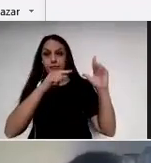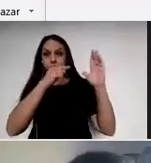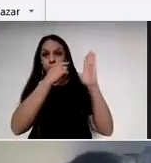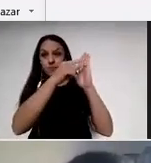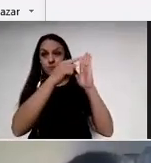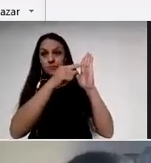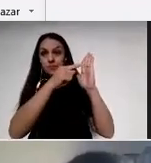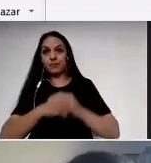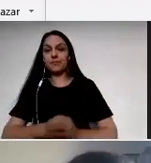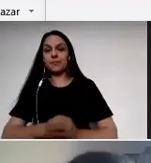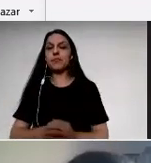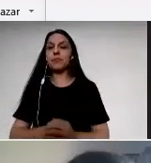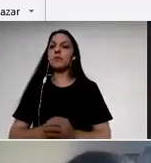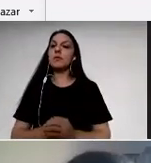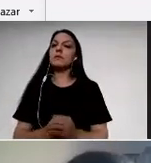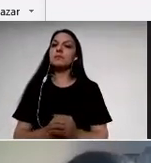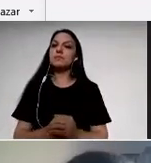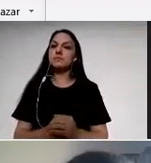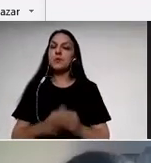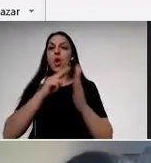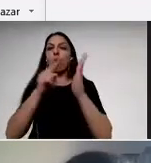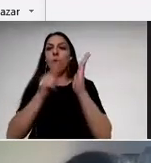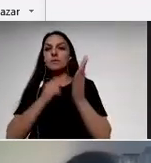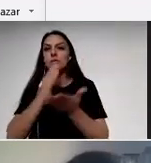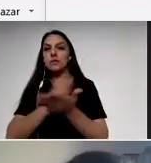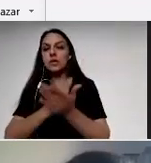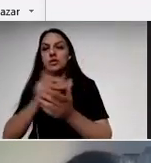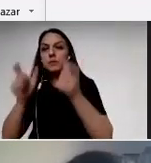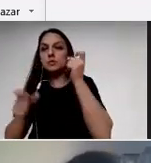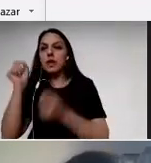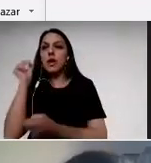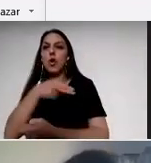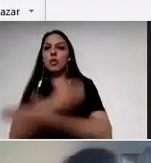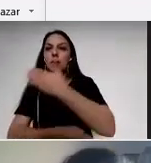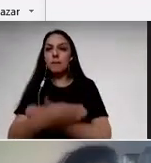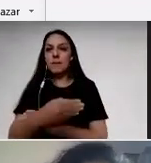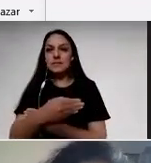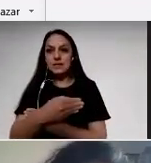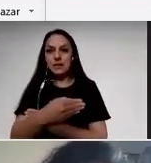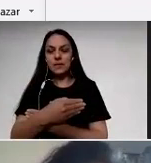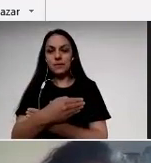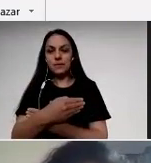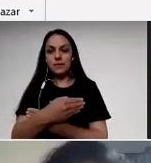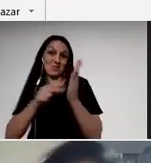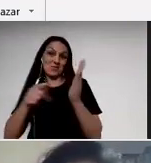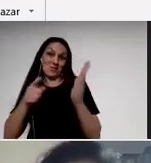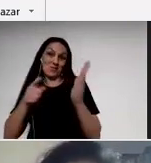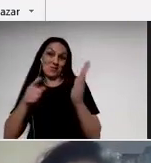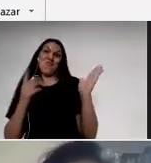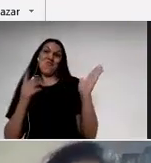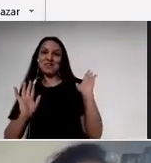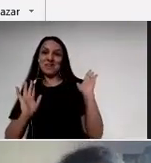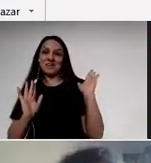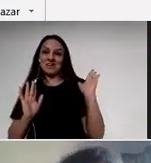abordaje. La Convención de los Derechos de las Personas con Discapacidad, es nuestra convención, es la convención de la cual